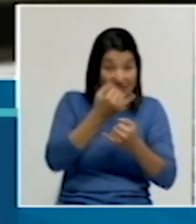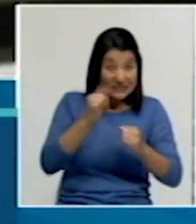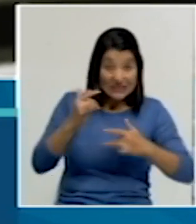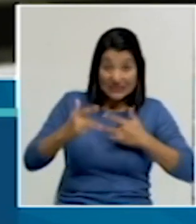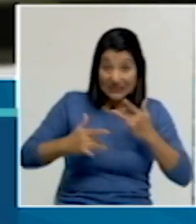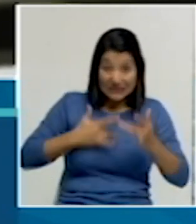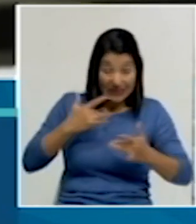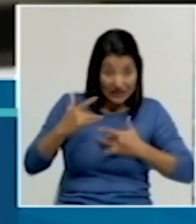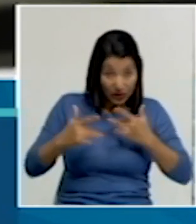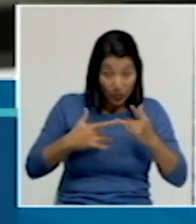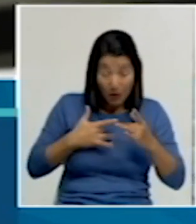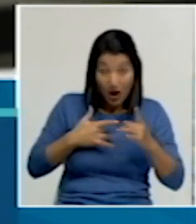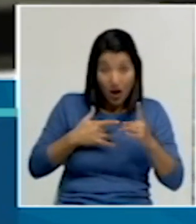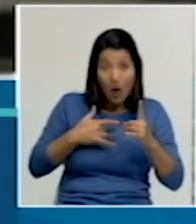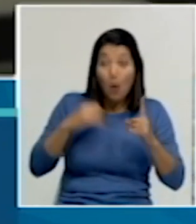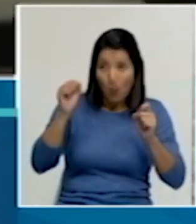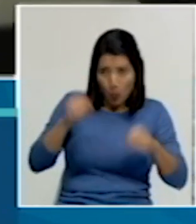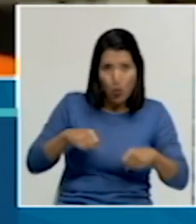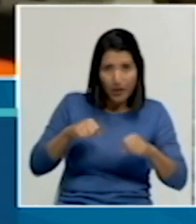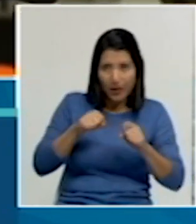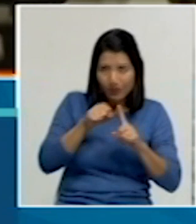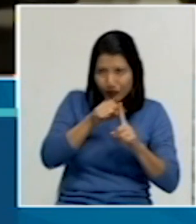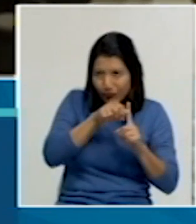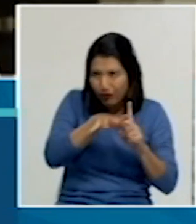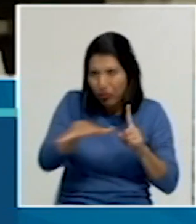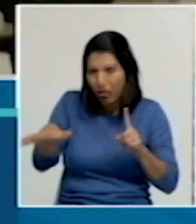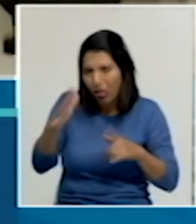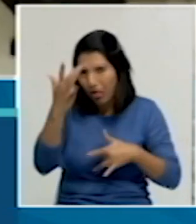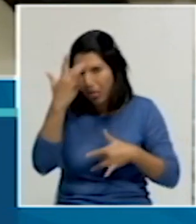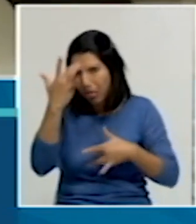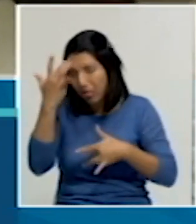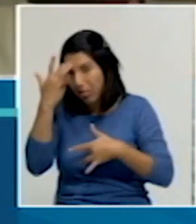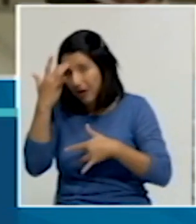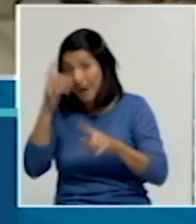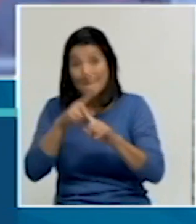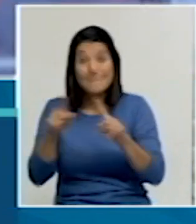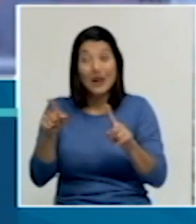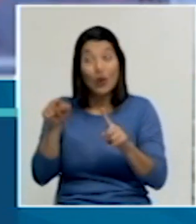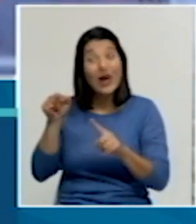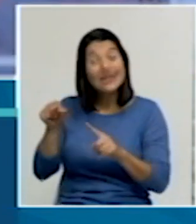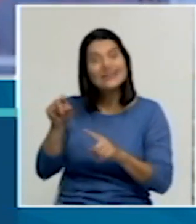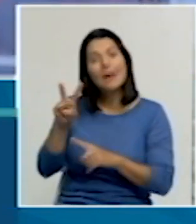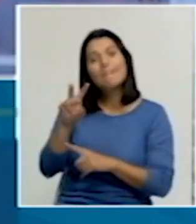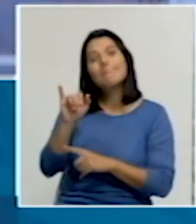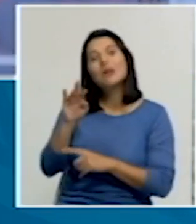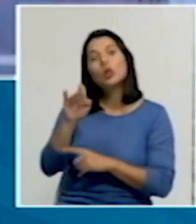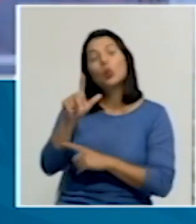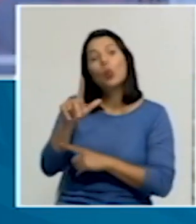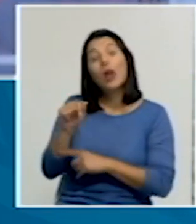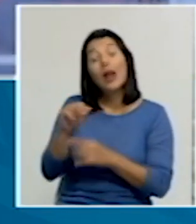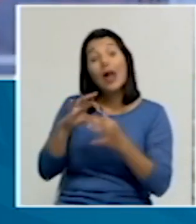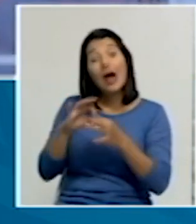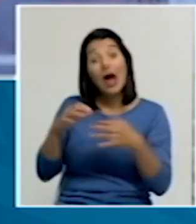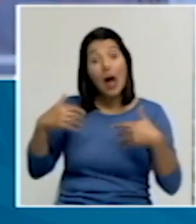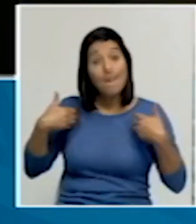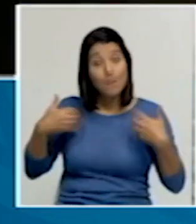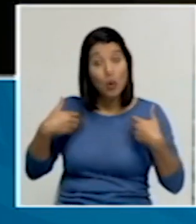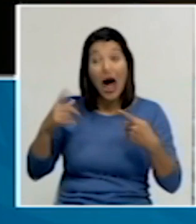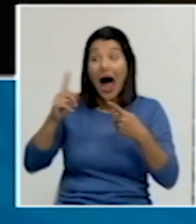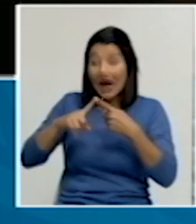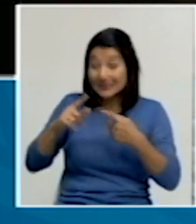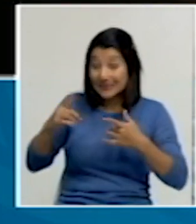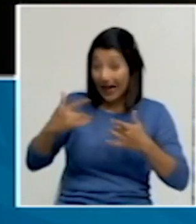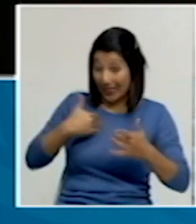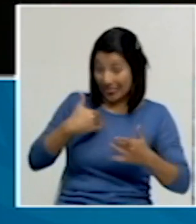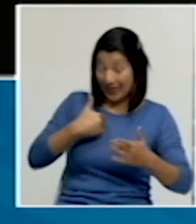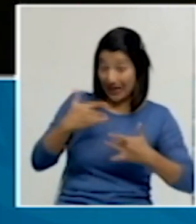ser presintomáticos. Aquí, hasta que la persona es sintomática, comienza a ser contagiosa. Entonces